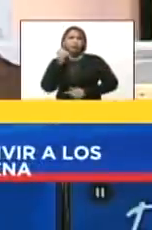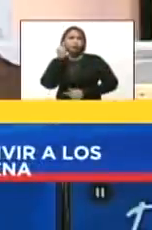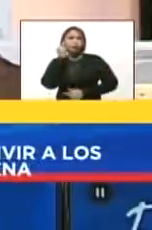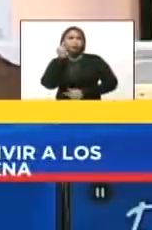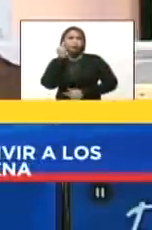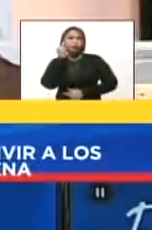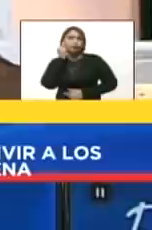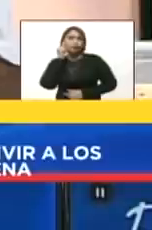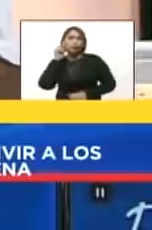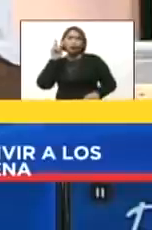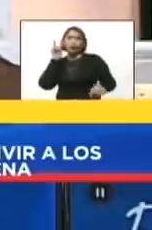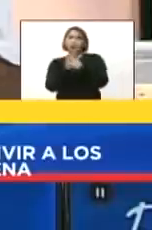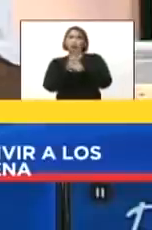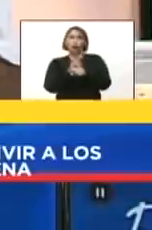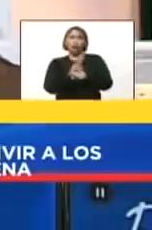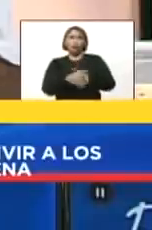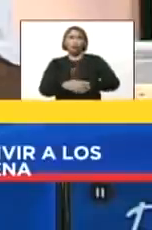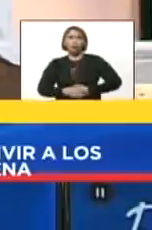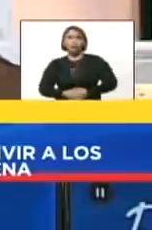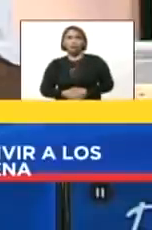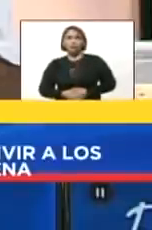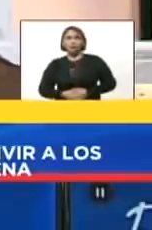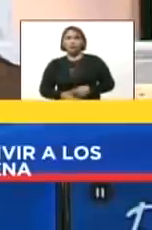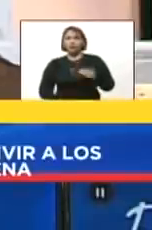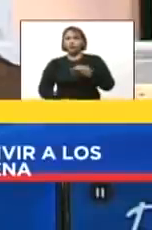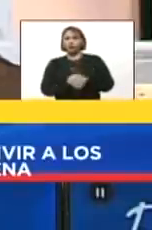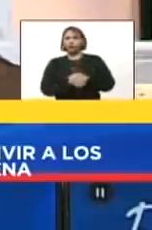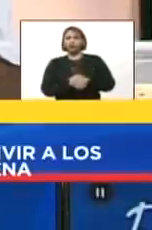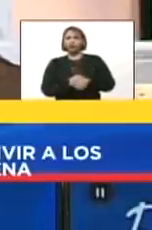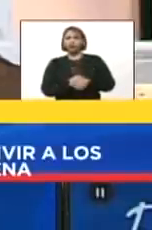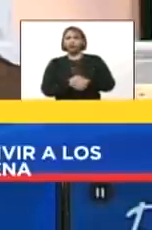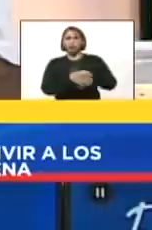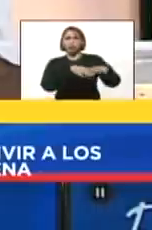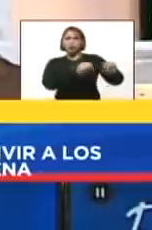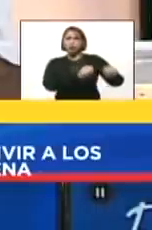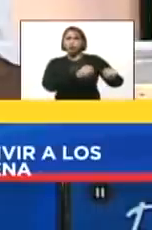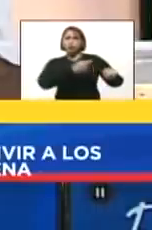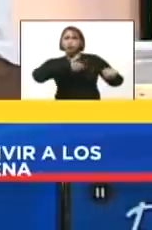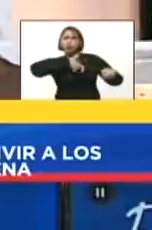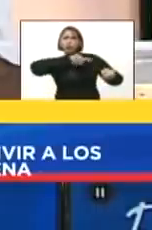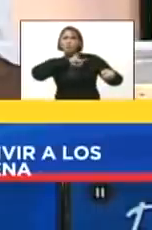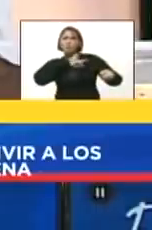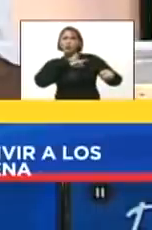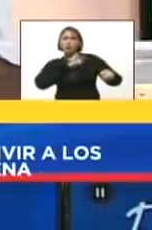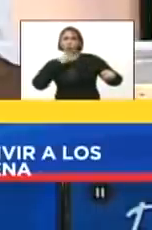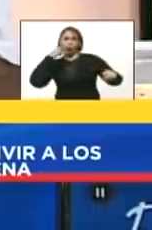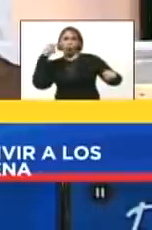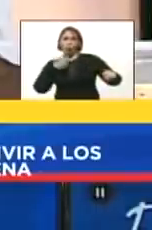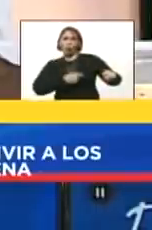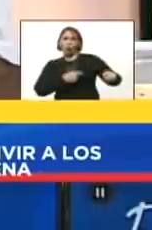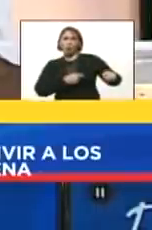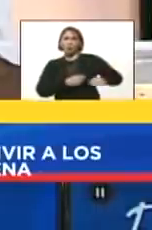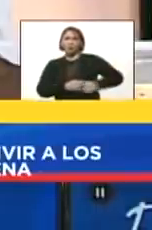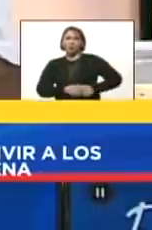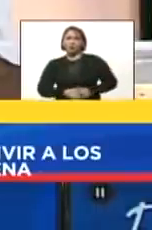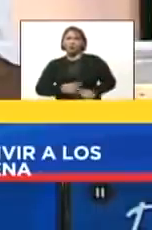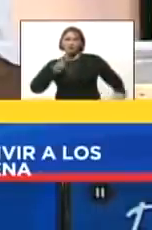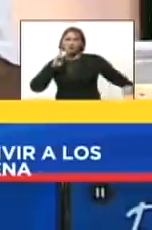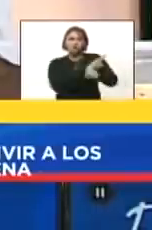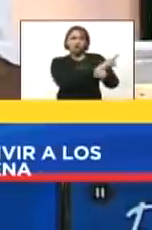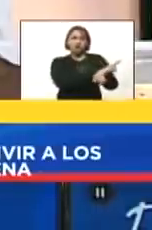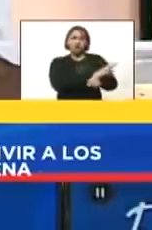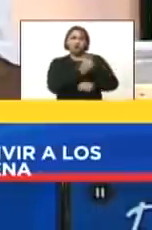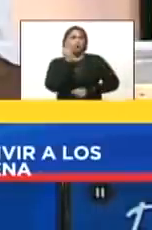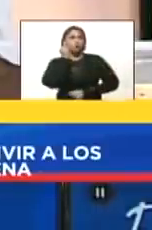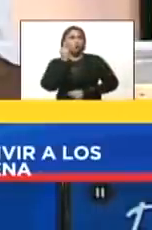que es violada por un conquistador español, un militar de la